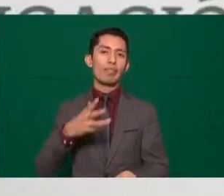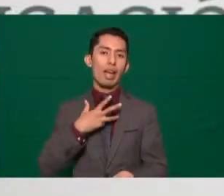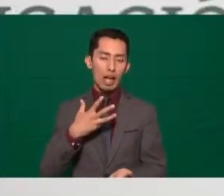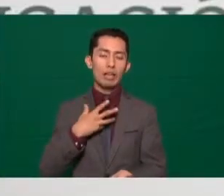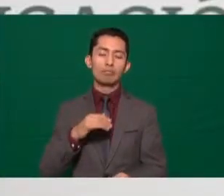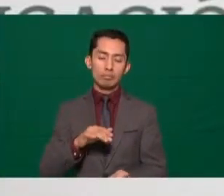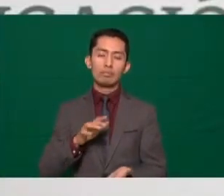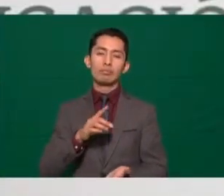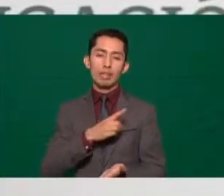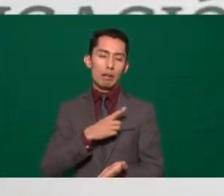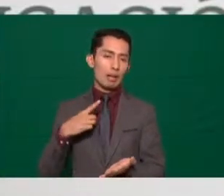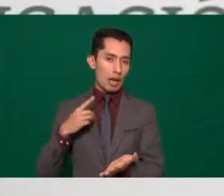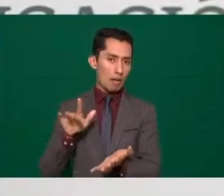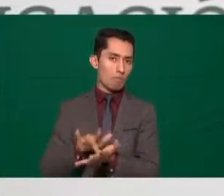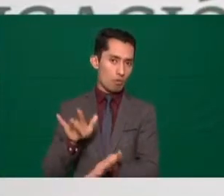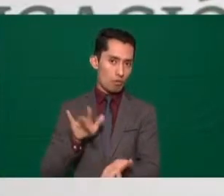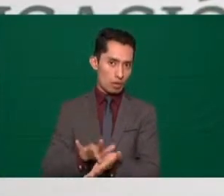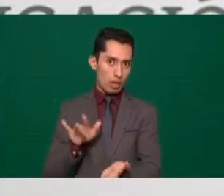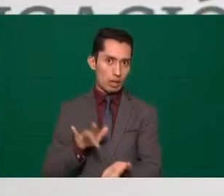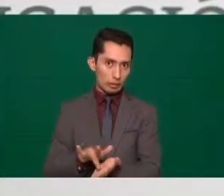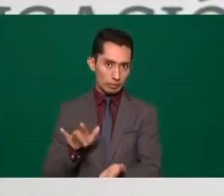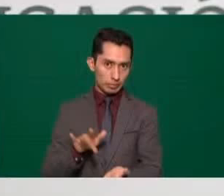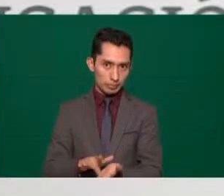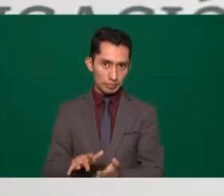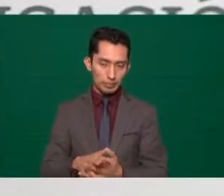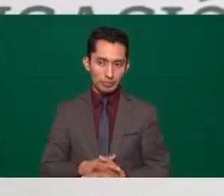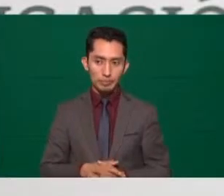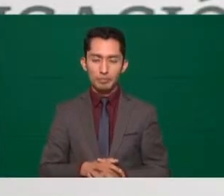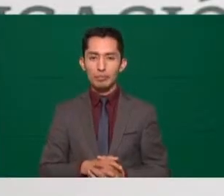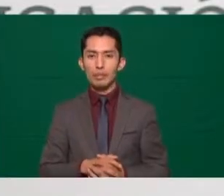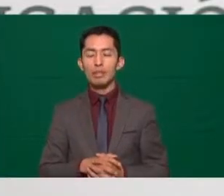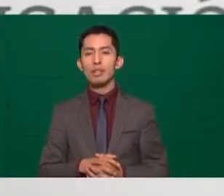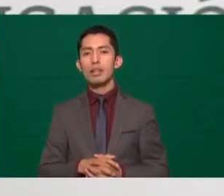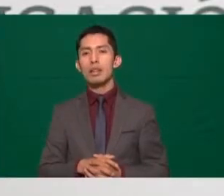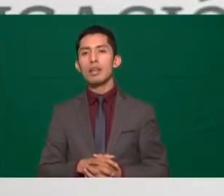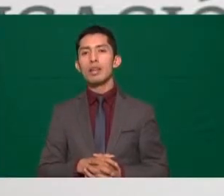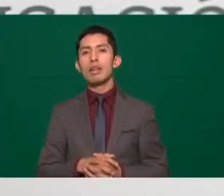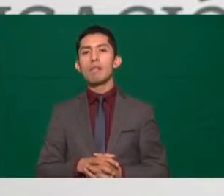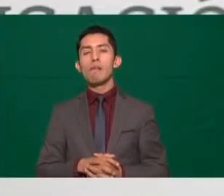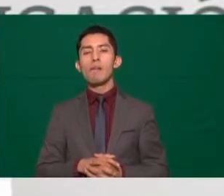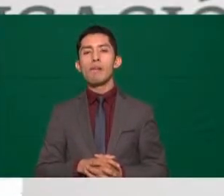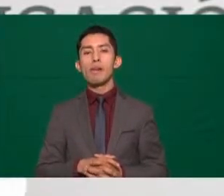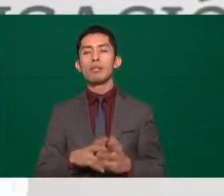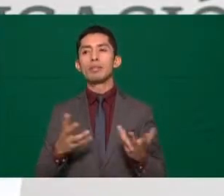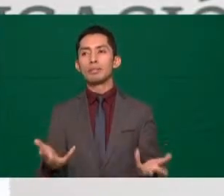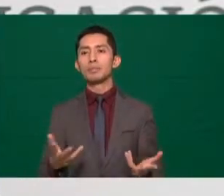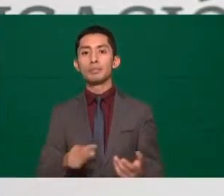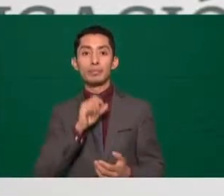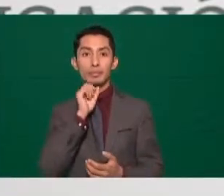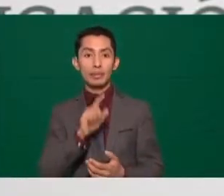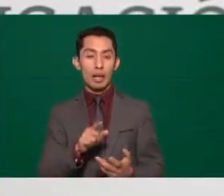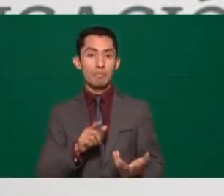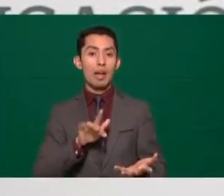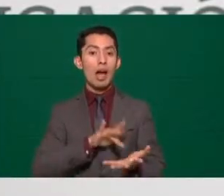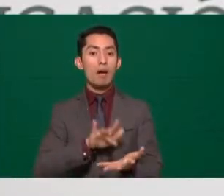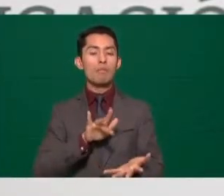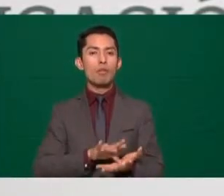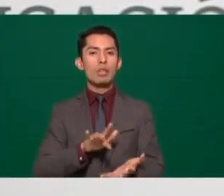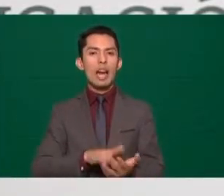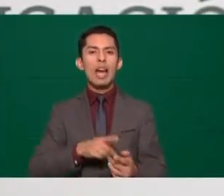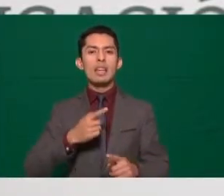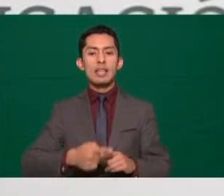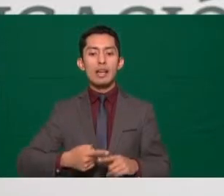También vamos a seguir apoyando en